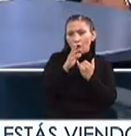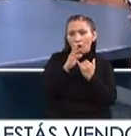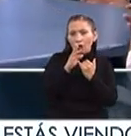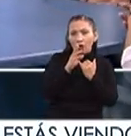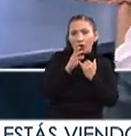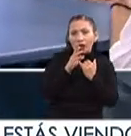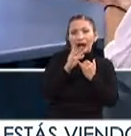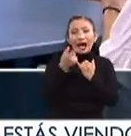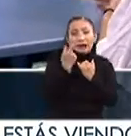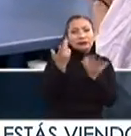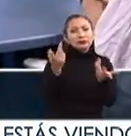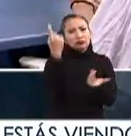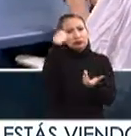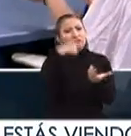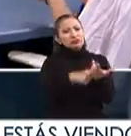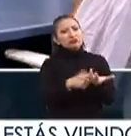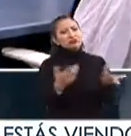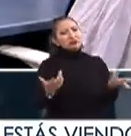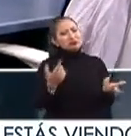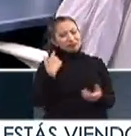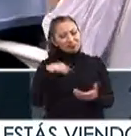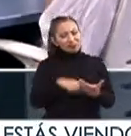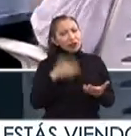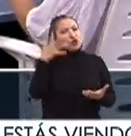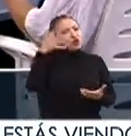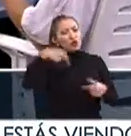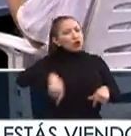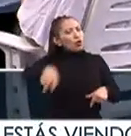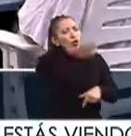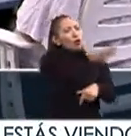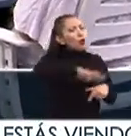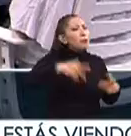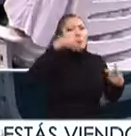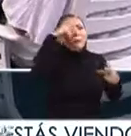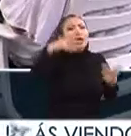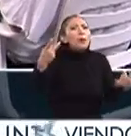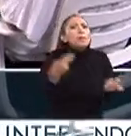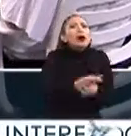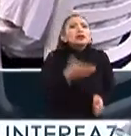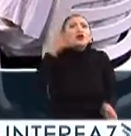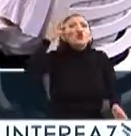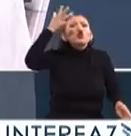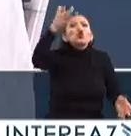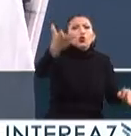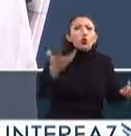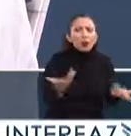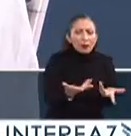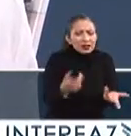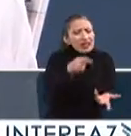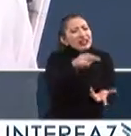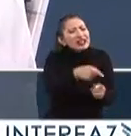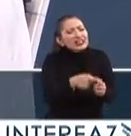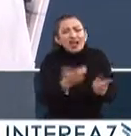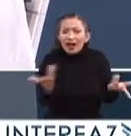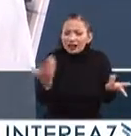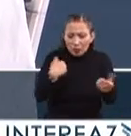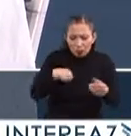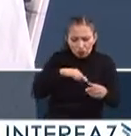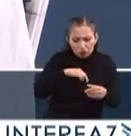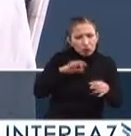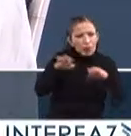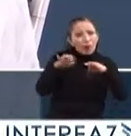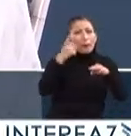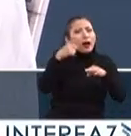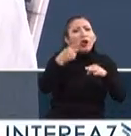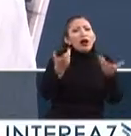pues es la pregunta, ¿no? Preguntarnos el futuro de nuestra sociedad, hacia dónde va, ¿no? ¿Para quién estamos haciendo lo que hacemos,